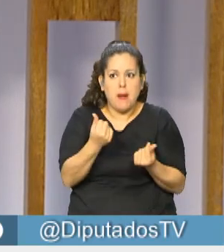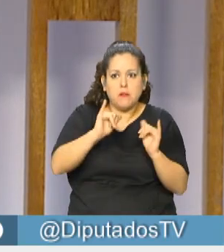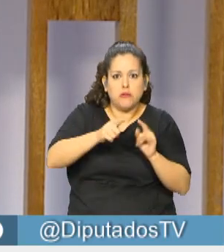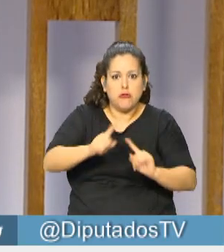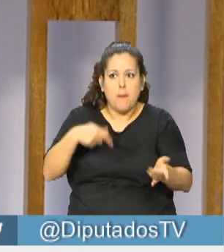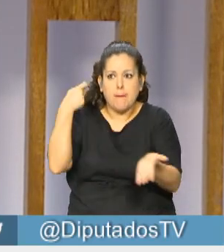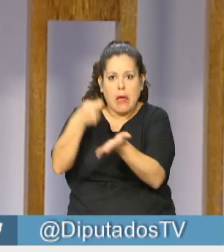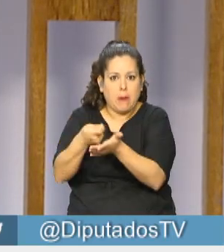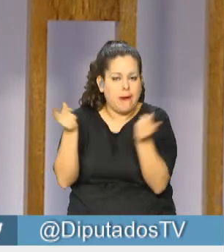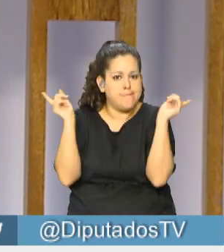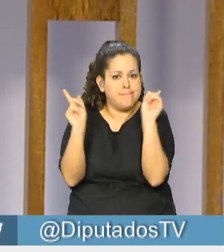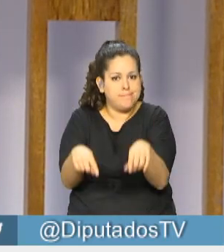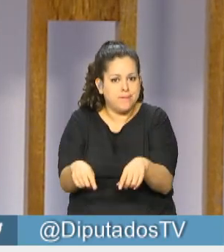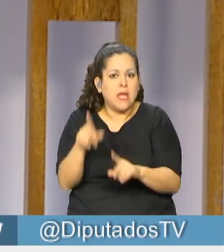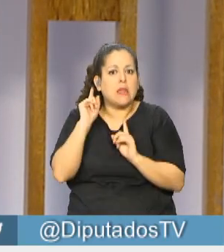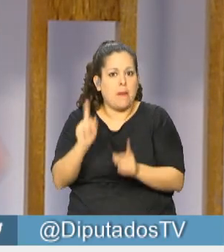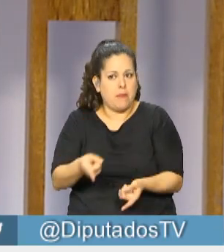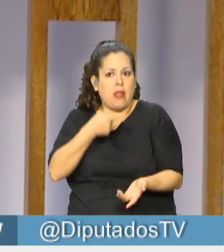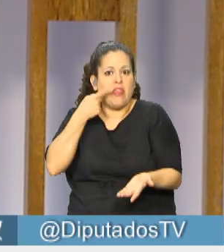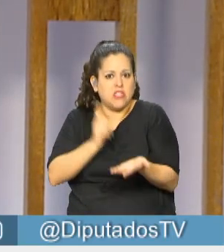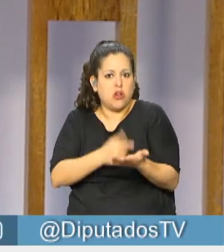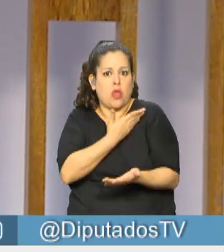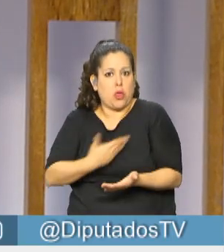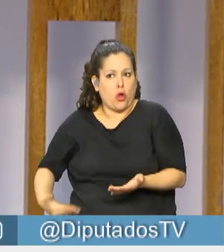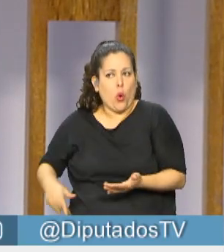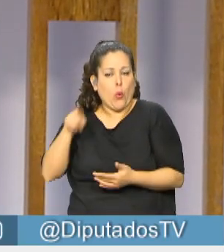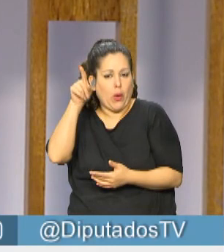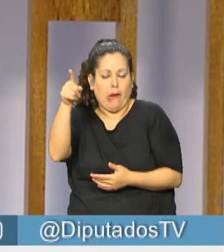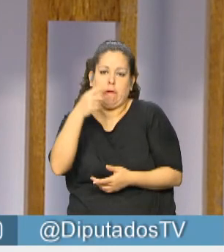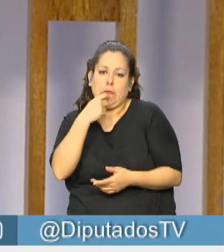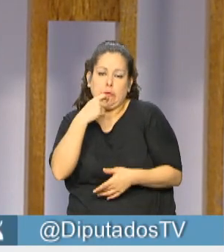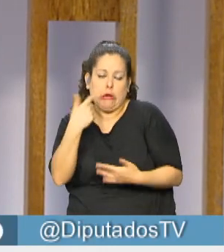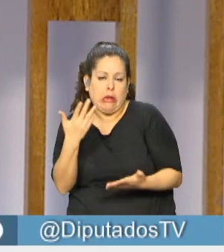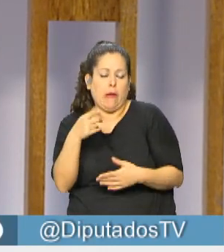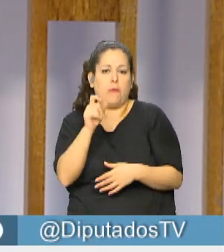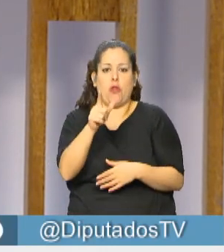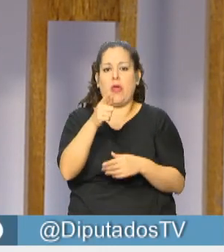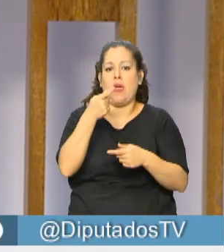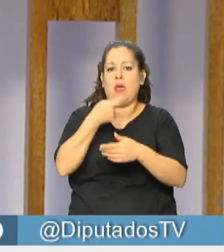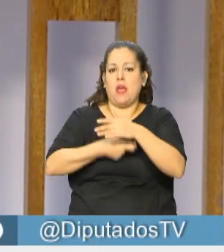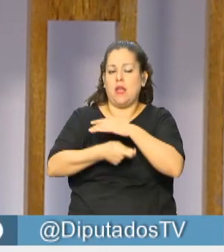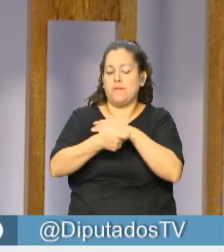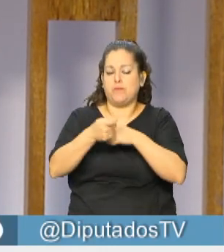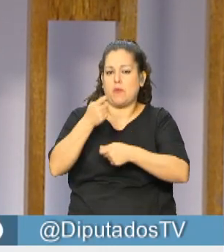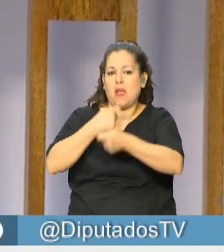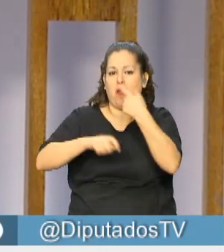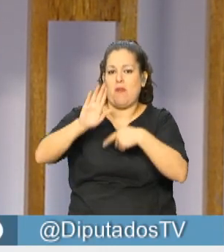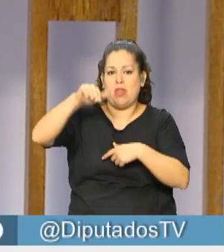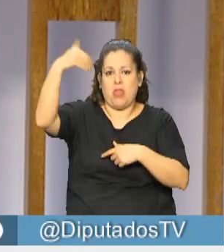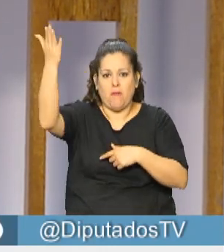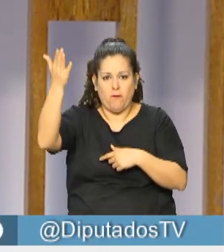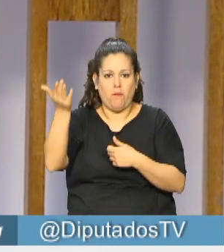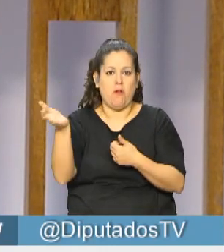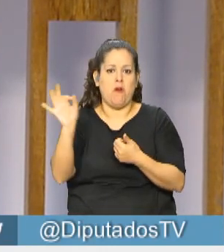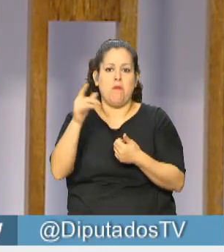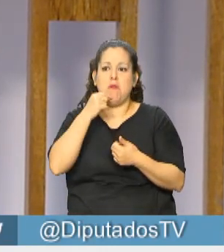pasó con algunas medidas que tomó el gobierno. Con el tema de las exportaciones que en su momento no tenían que volver a